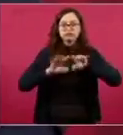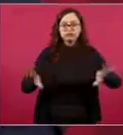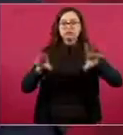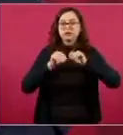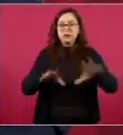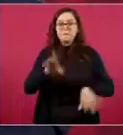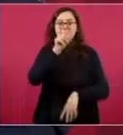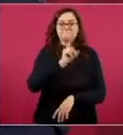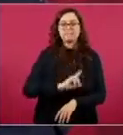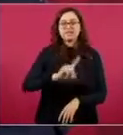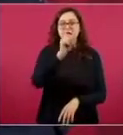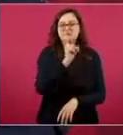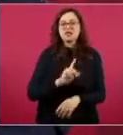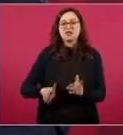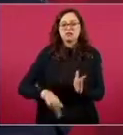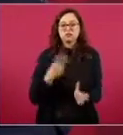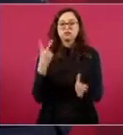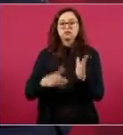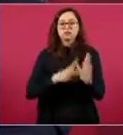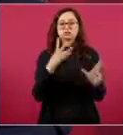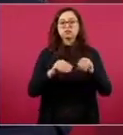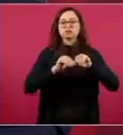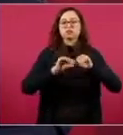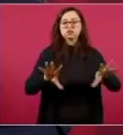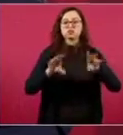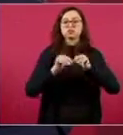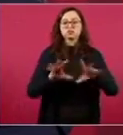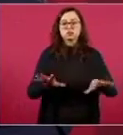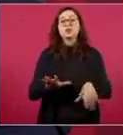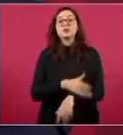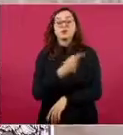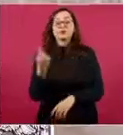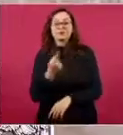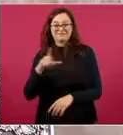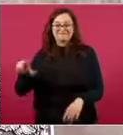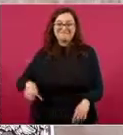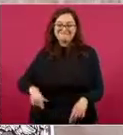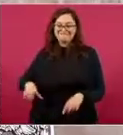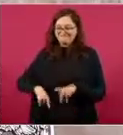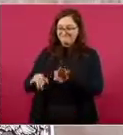se está llevando a cabo una transformación.